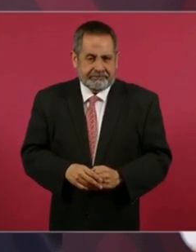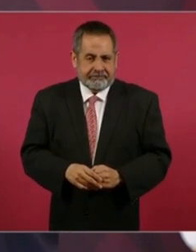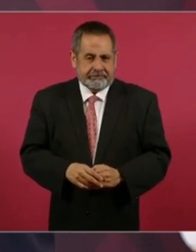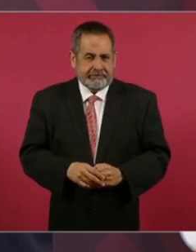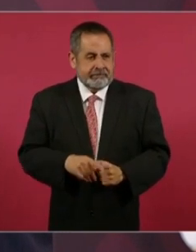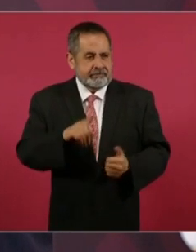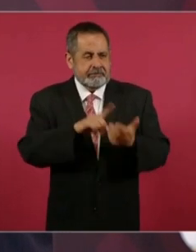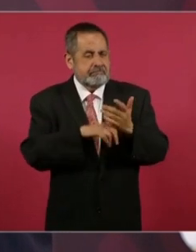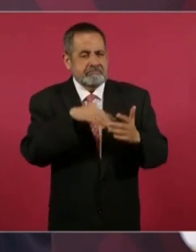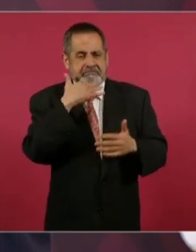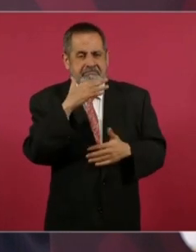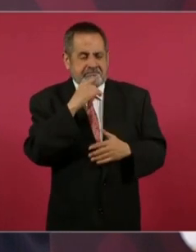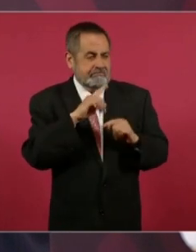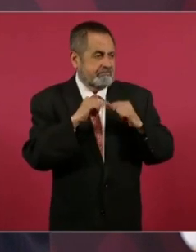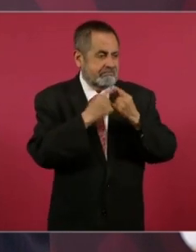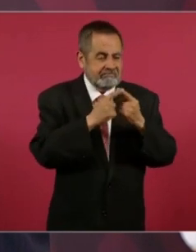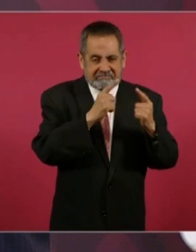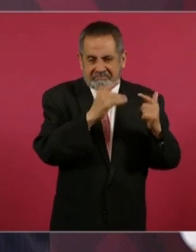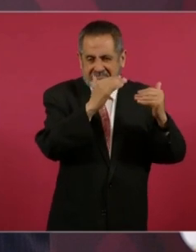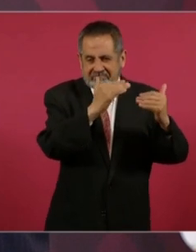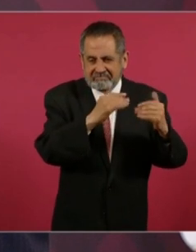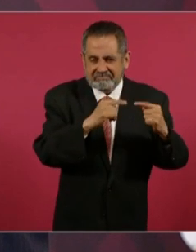del más alto nivel.